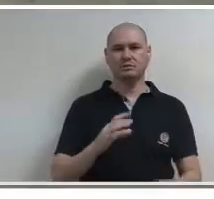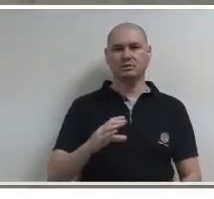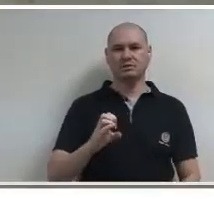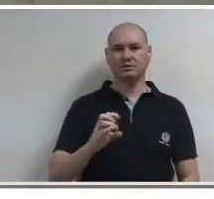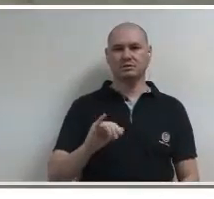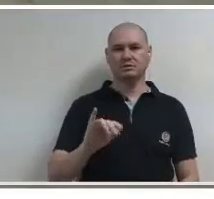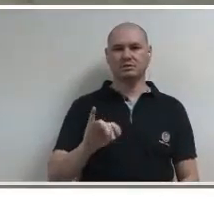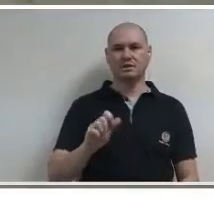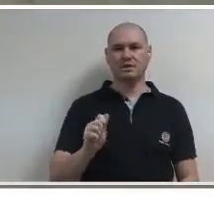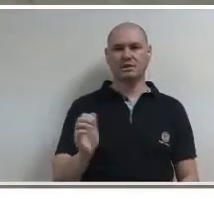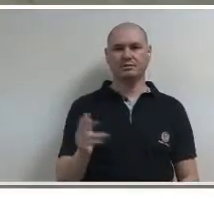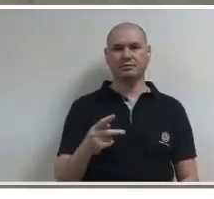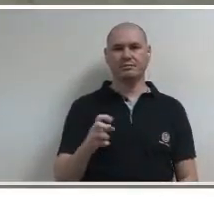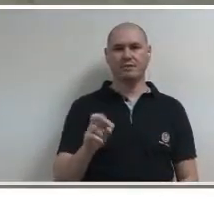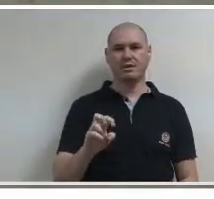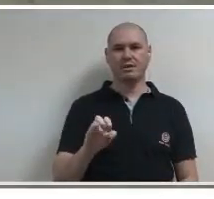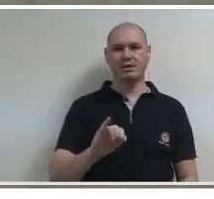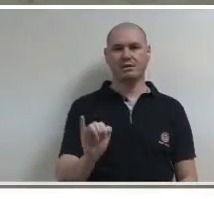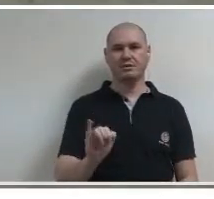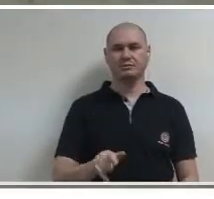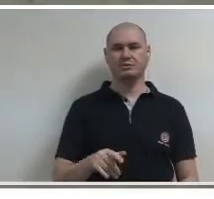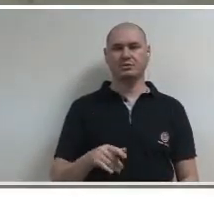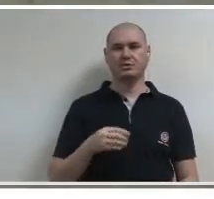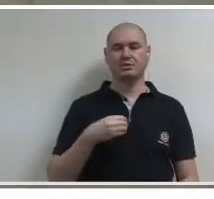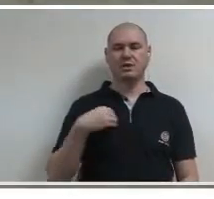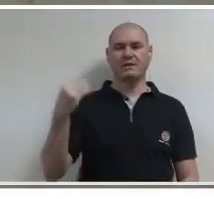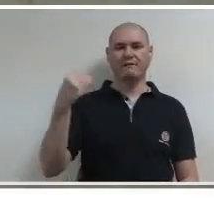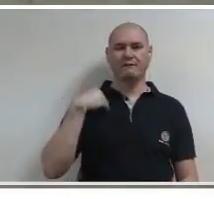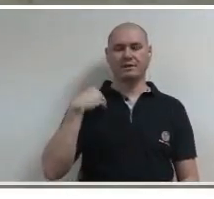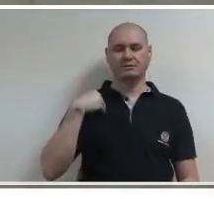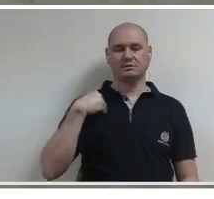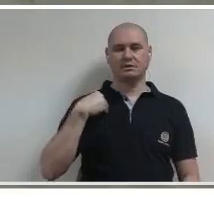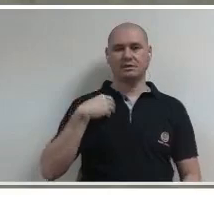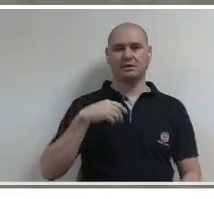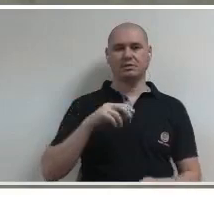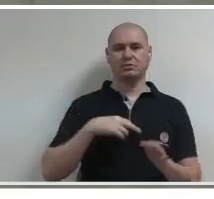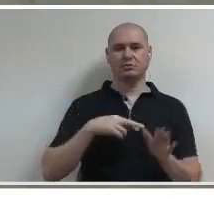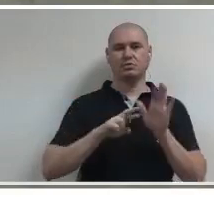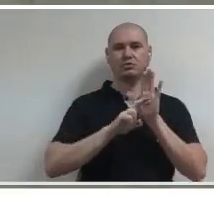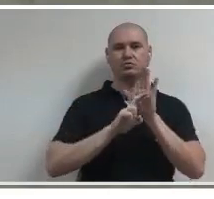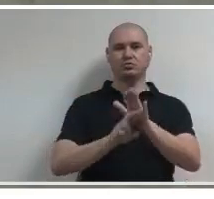Ministra de Justicia, abogada Cecilia Pérez, Obrucabe y Yandé de Cuatillá.